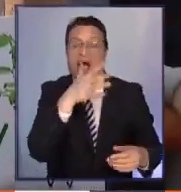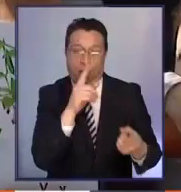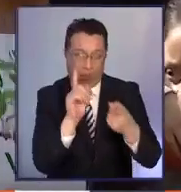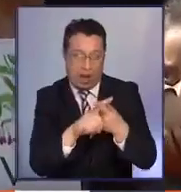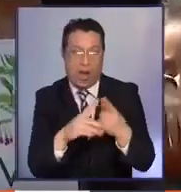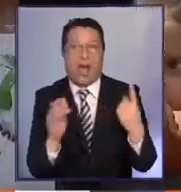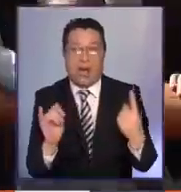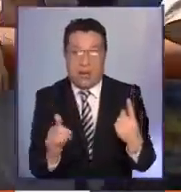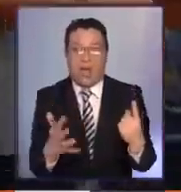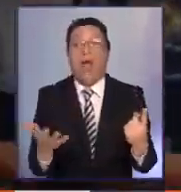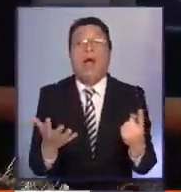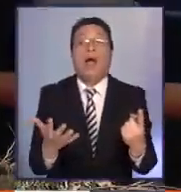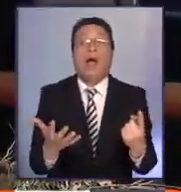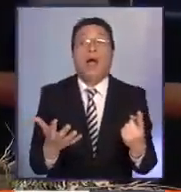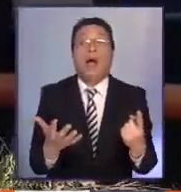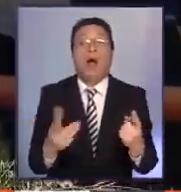Agua.